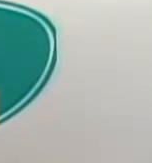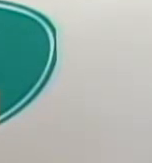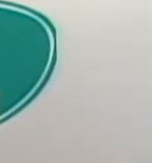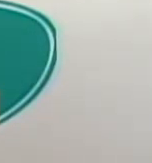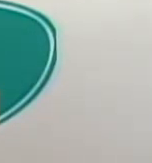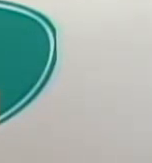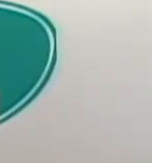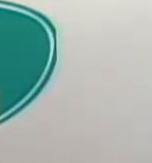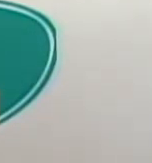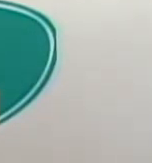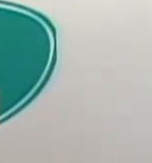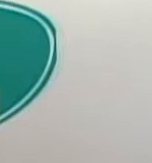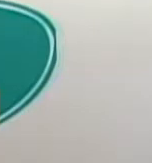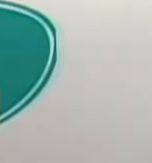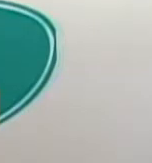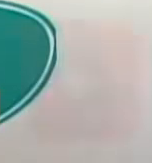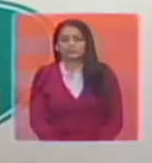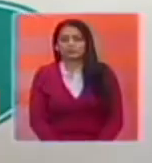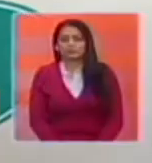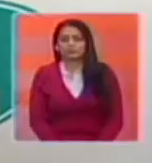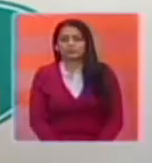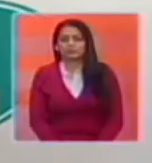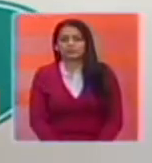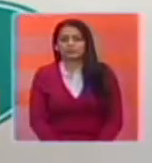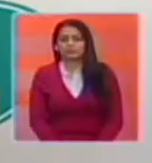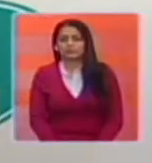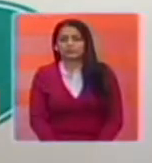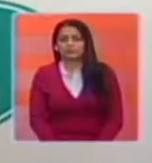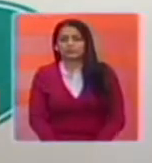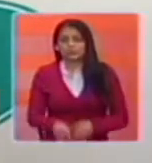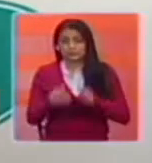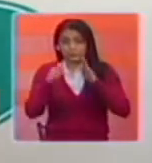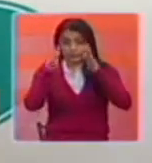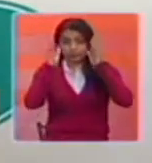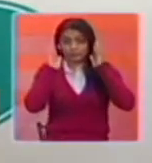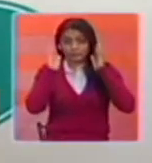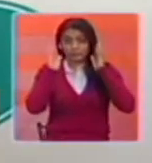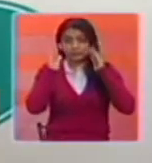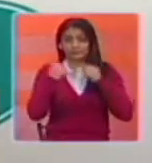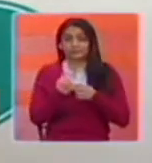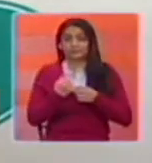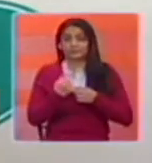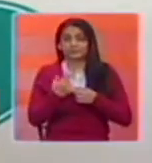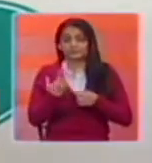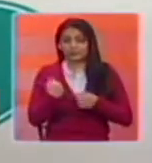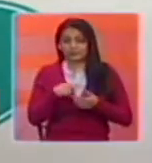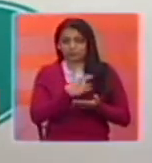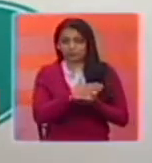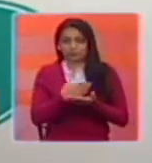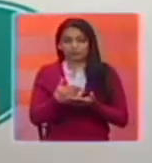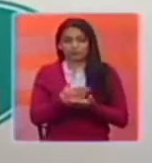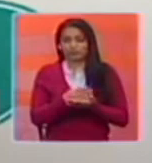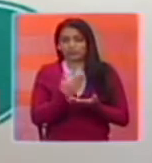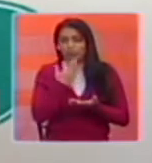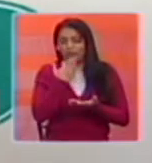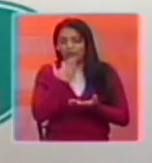Y vamos a ver. Ojo, nosotros cuando vamos a hacer un cupcake se